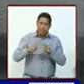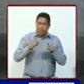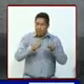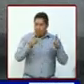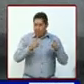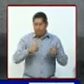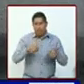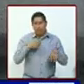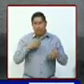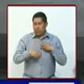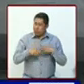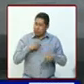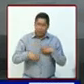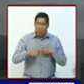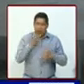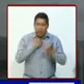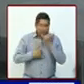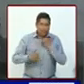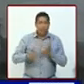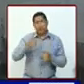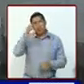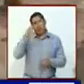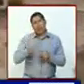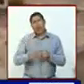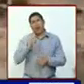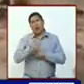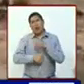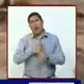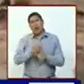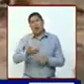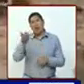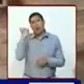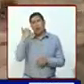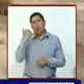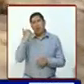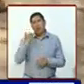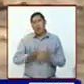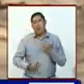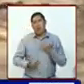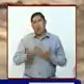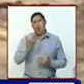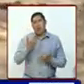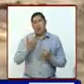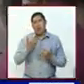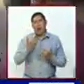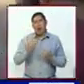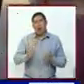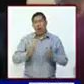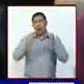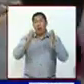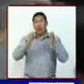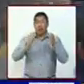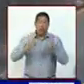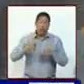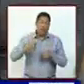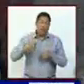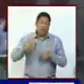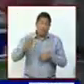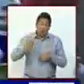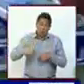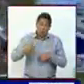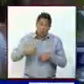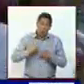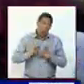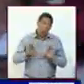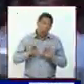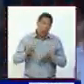diferentes convulsiones que ha generado, ¿no? Recordemos que el año pasado ha habido la quema de la fiscalía, que de hasta ahora no se ha hecho nada, ¿no? También